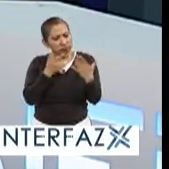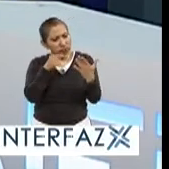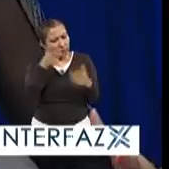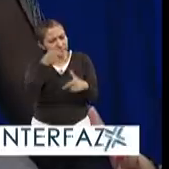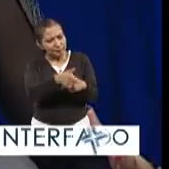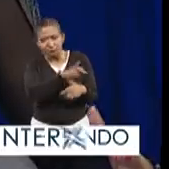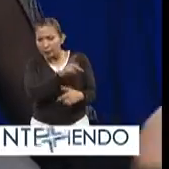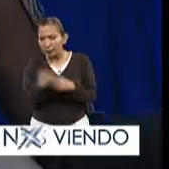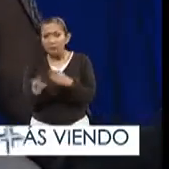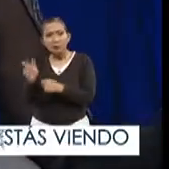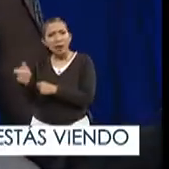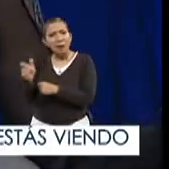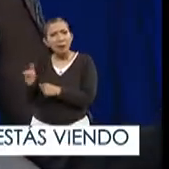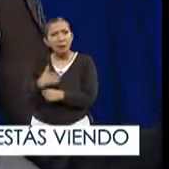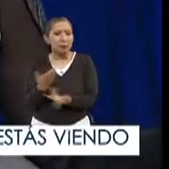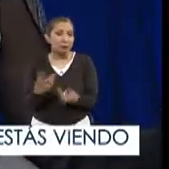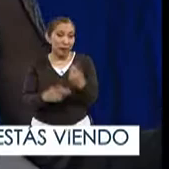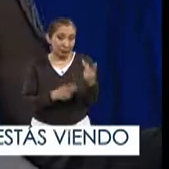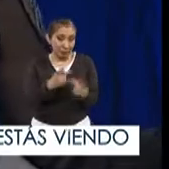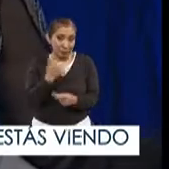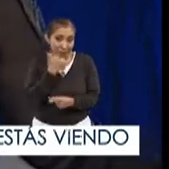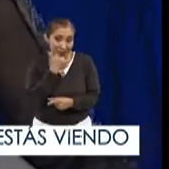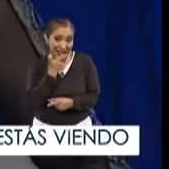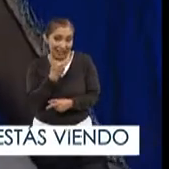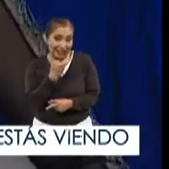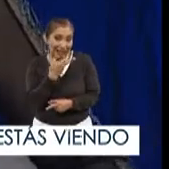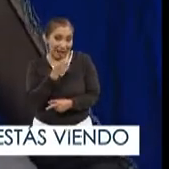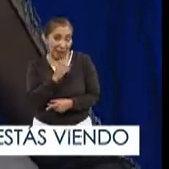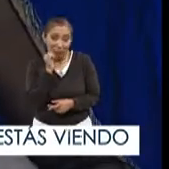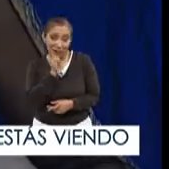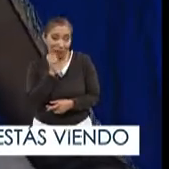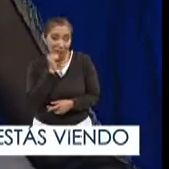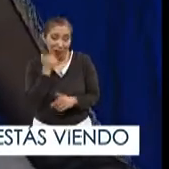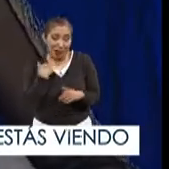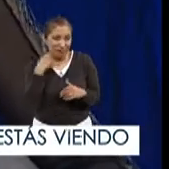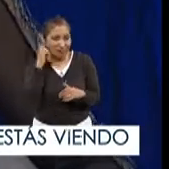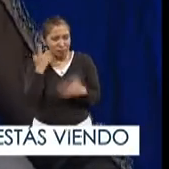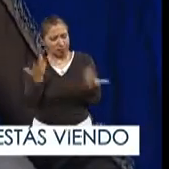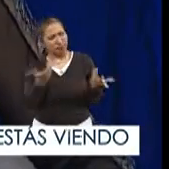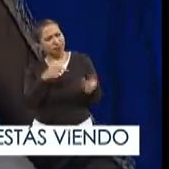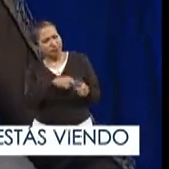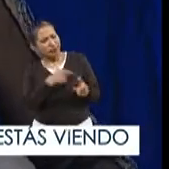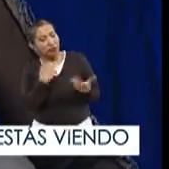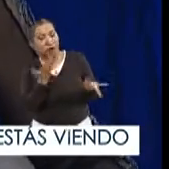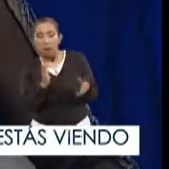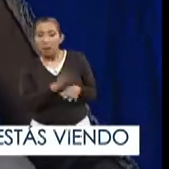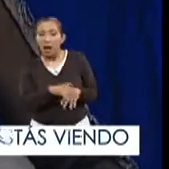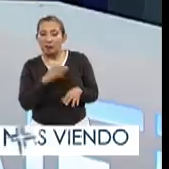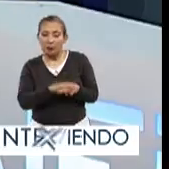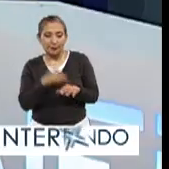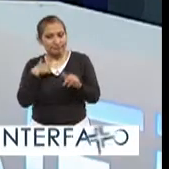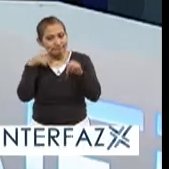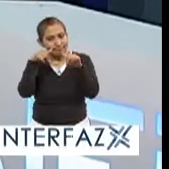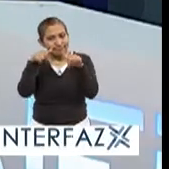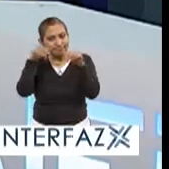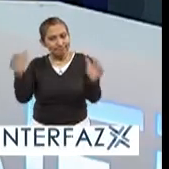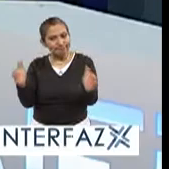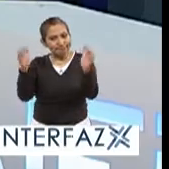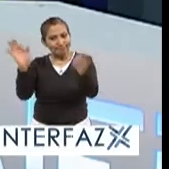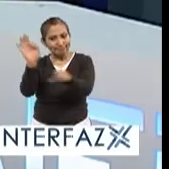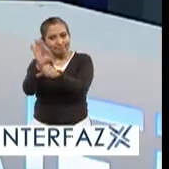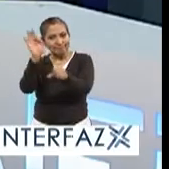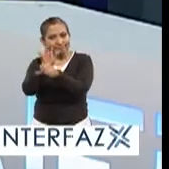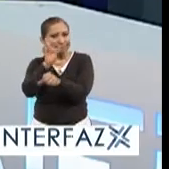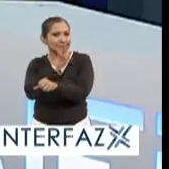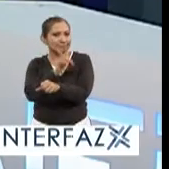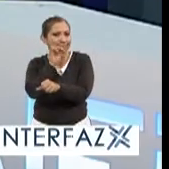para que pague. Claro. Género, perdón, siempre me molestan porque soy una de las grandes promotoras y